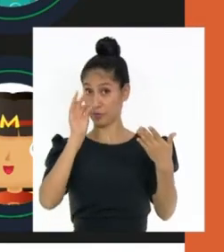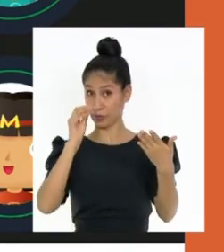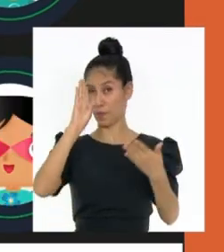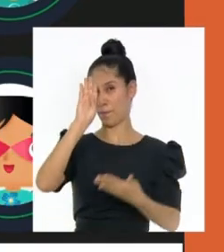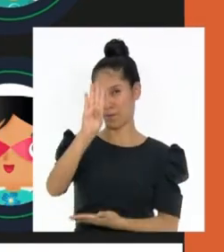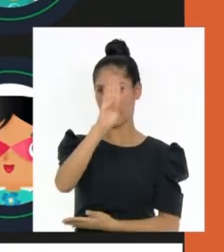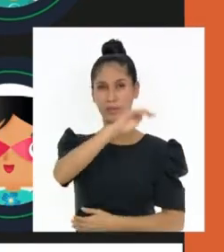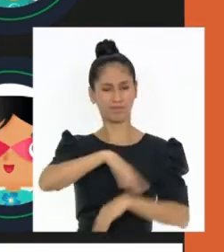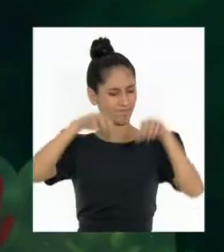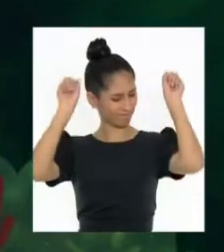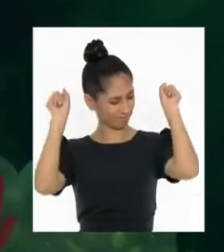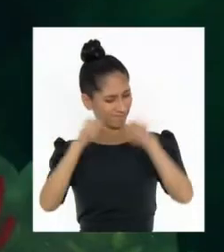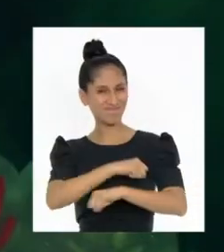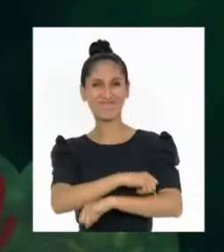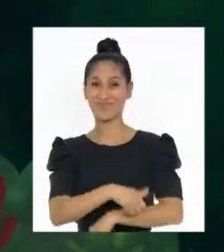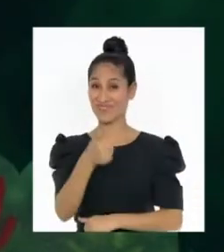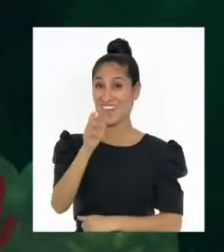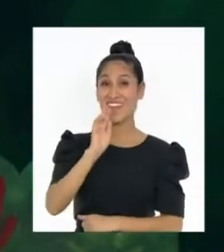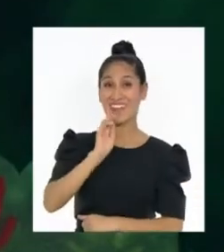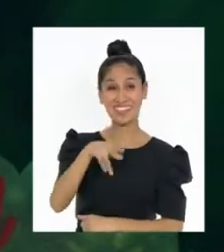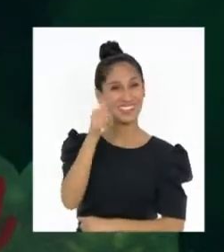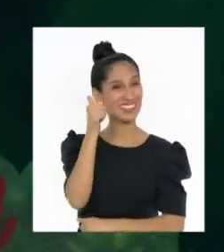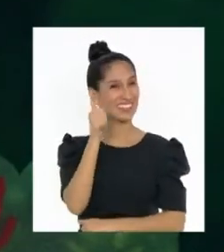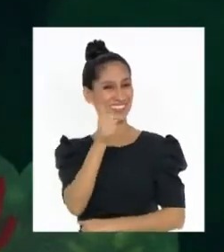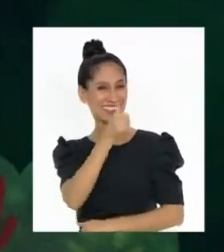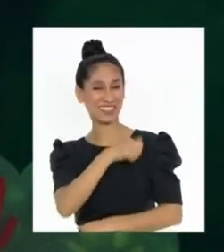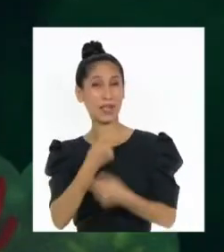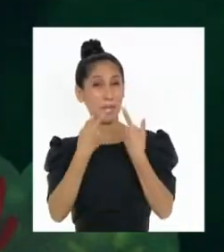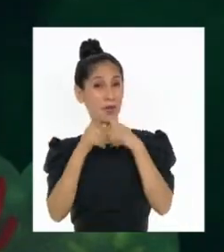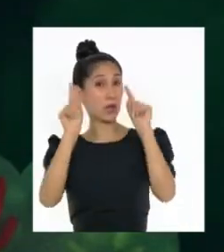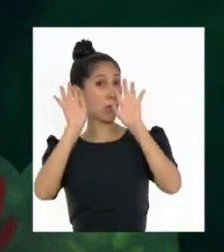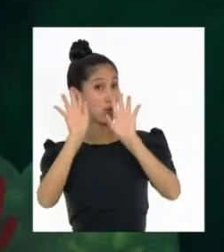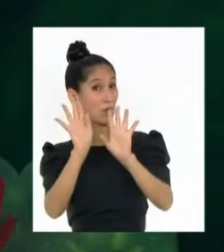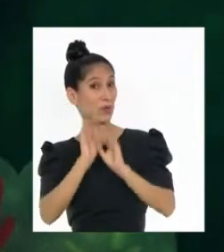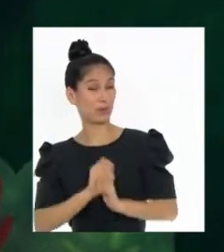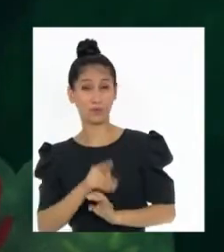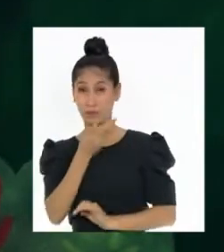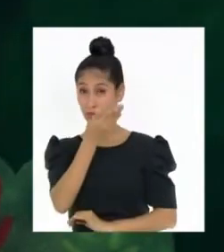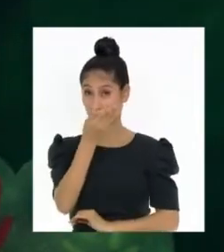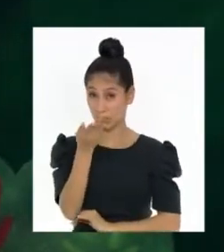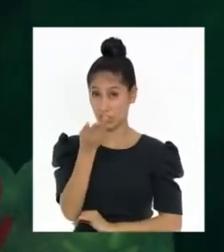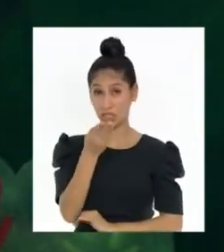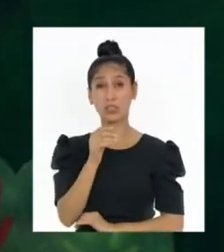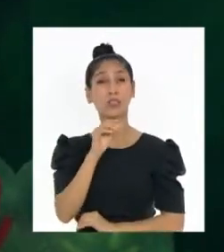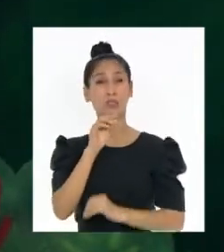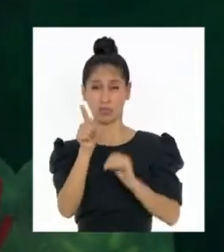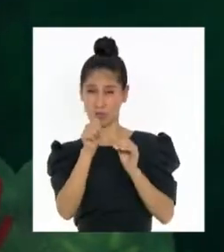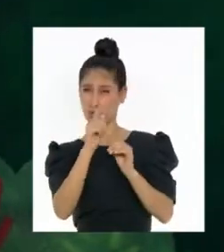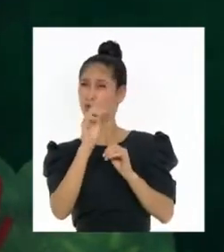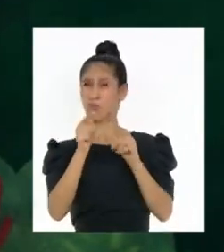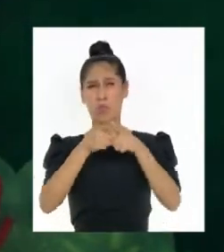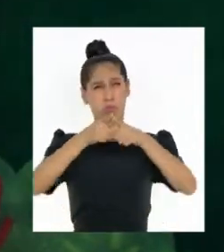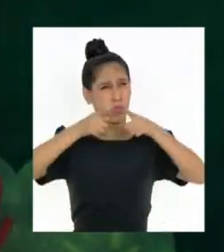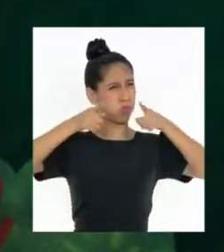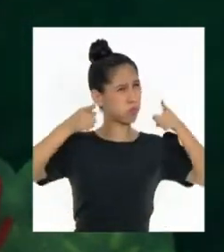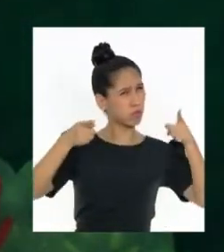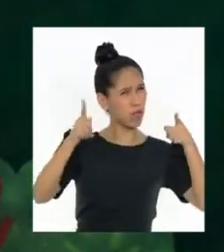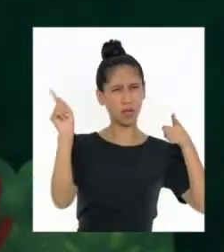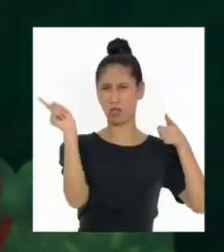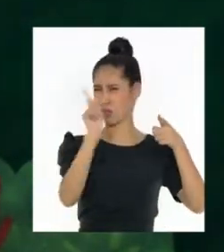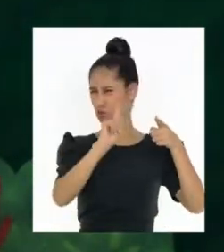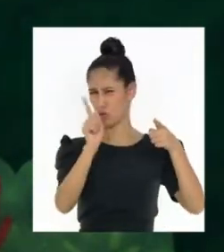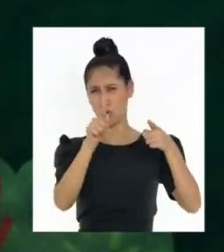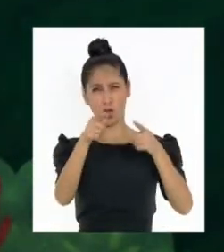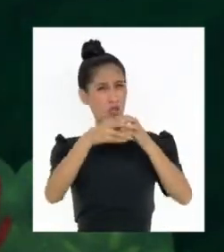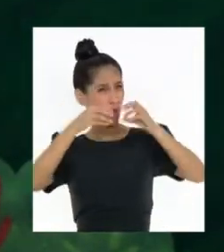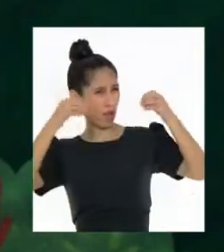B. ¡Sí! ¡Respuesta correcta! Pero, ojo, no deben ser tan largas para que logremos centrar la atención del lector